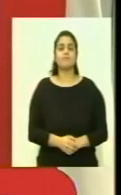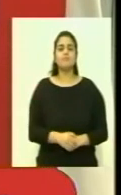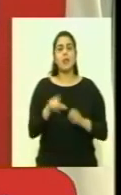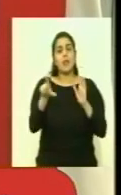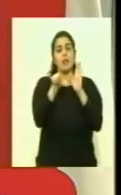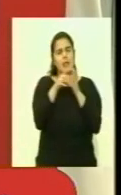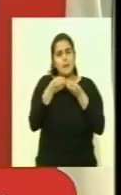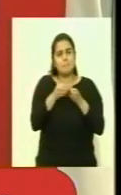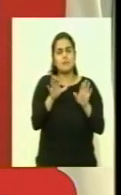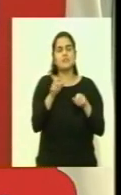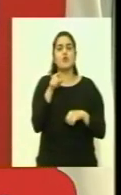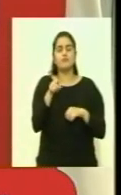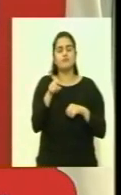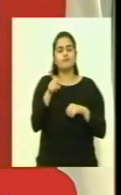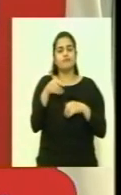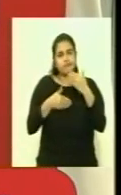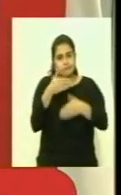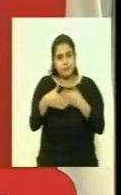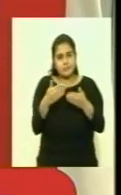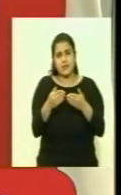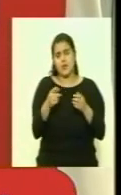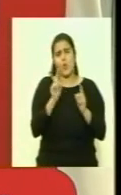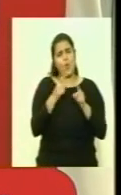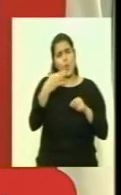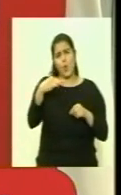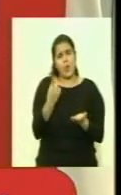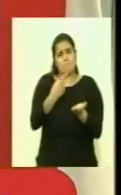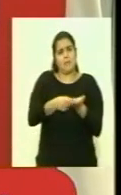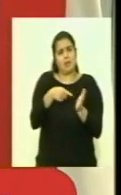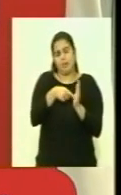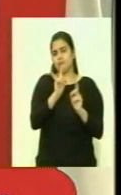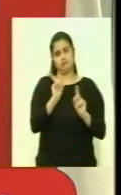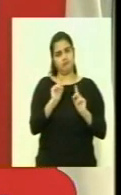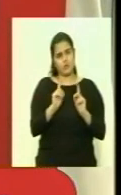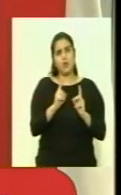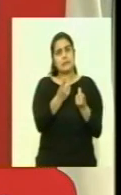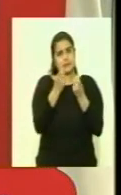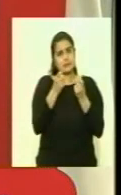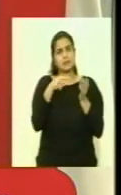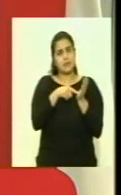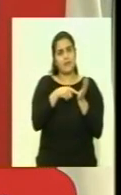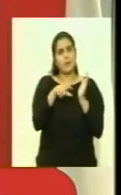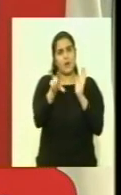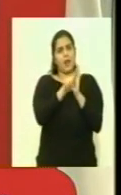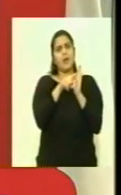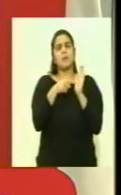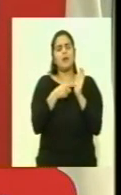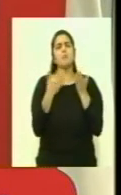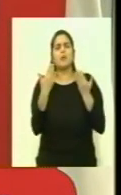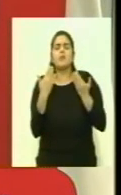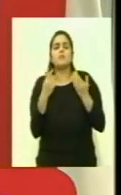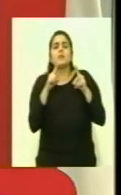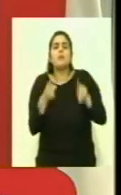comenzó a regir no fue solamente la única medida que aplicamos, la necesitábamos para poder realizar